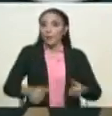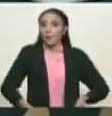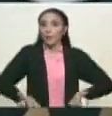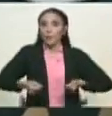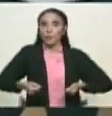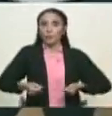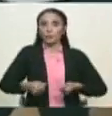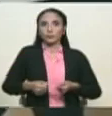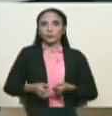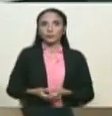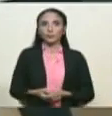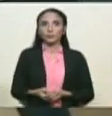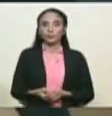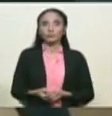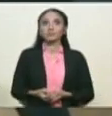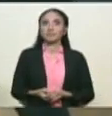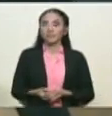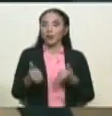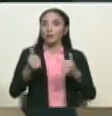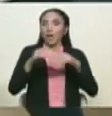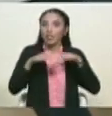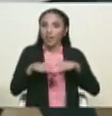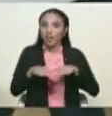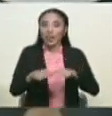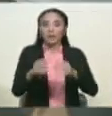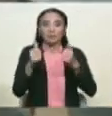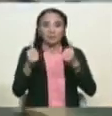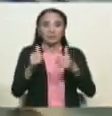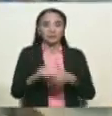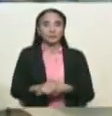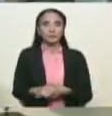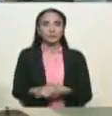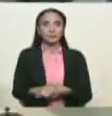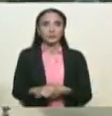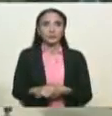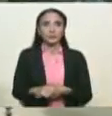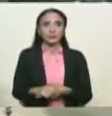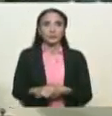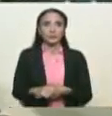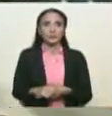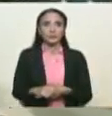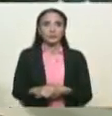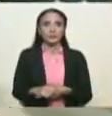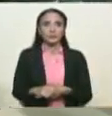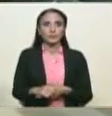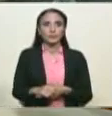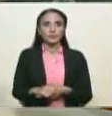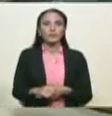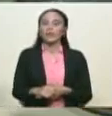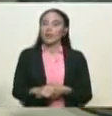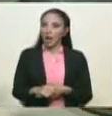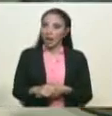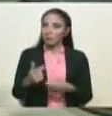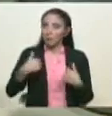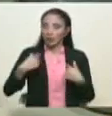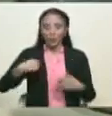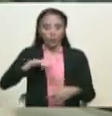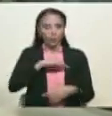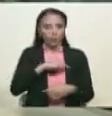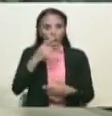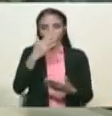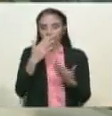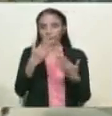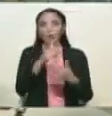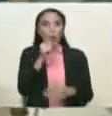monos, unos monos con una buena tela, buena calidad. Y bueno, comandante presidente, decirle que aquí estamos nosotros y